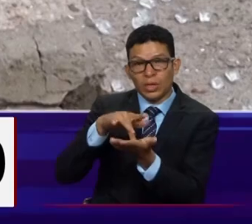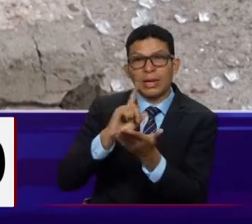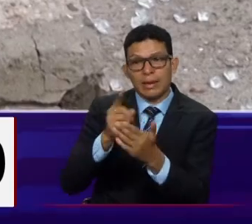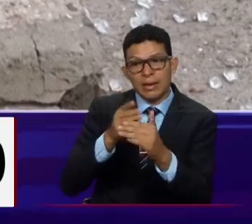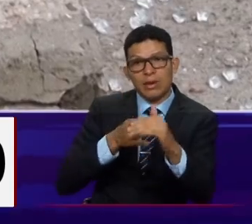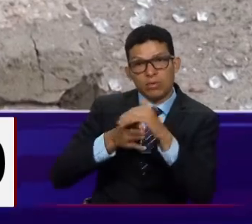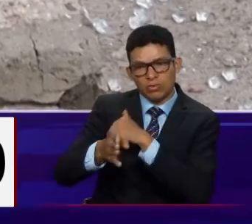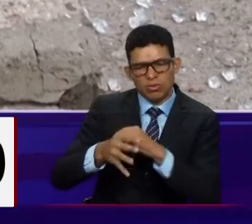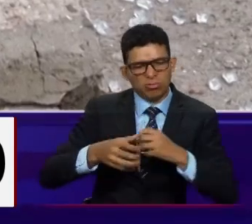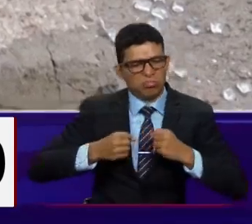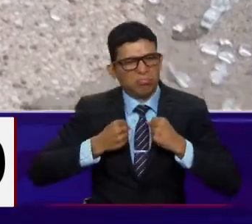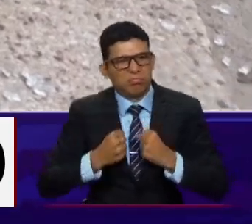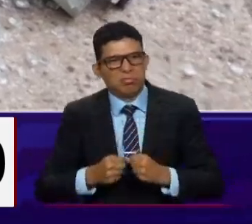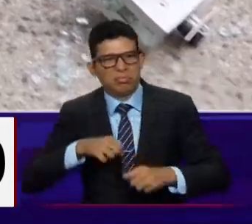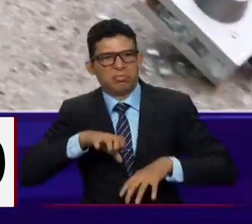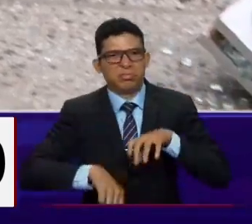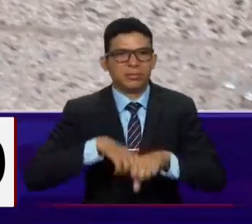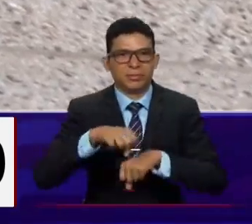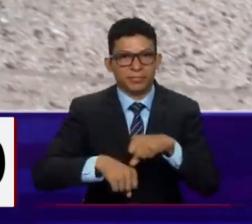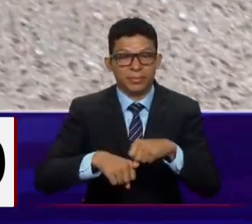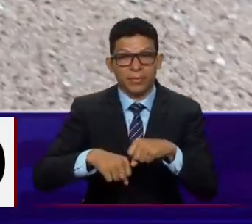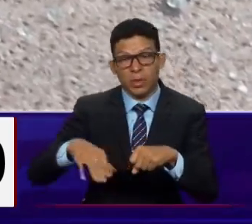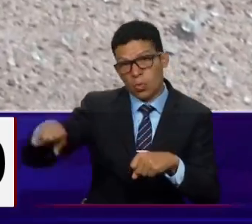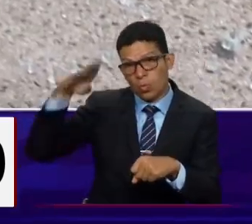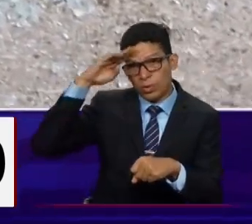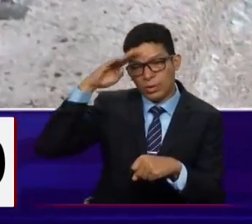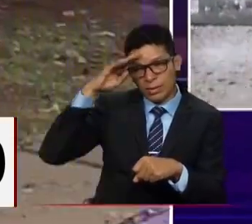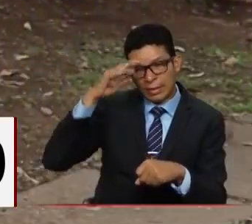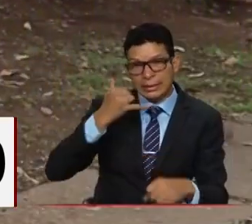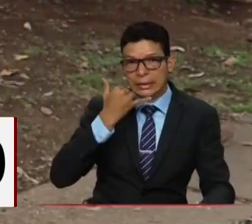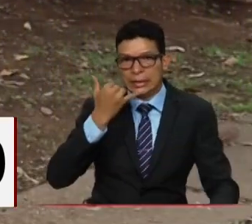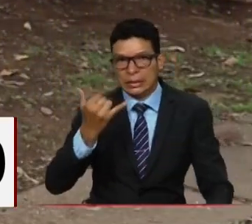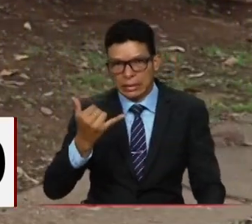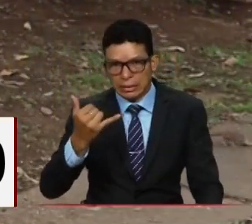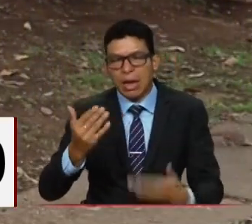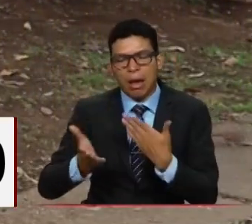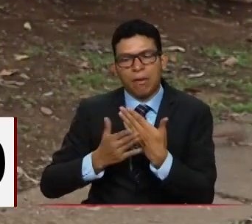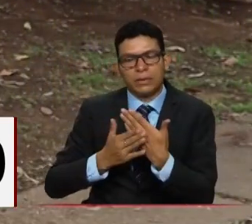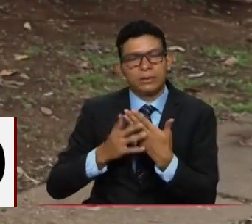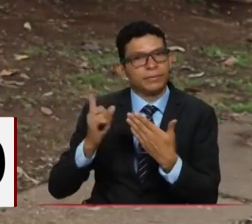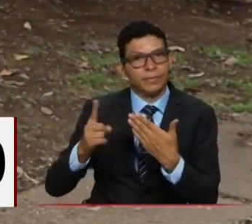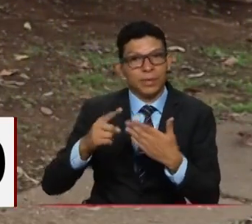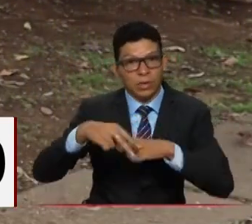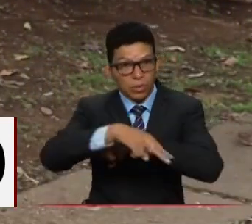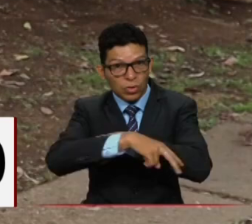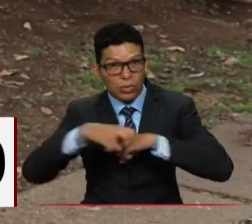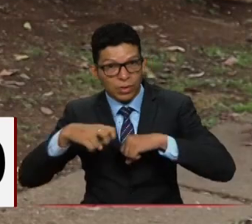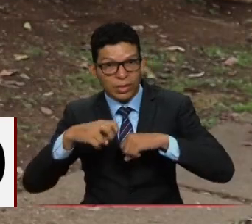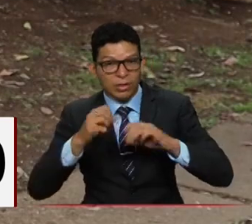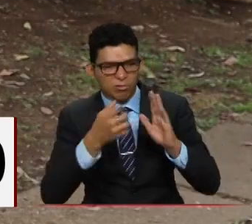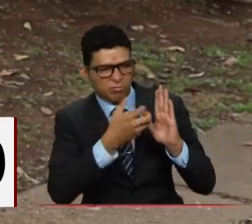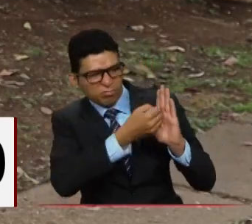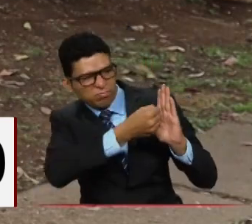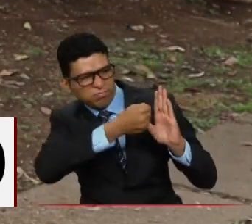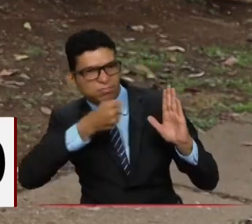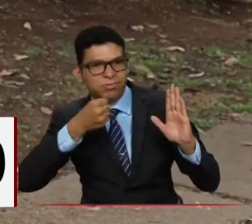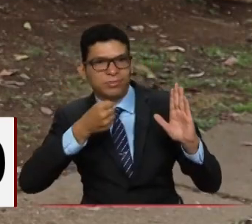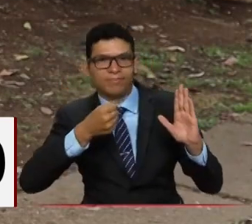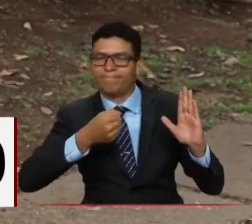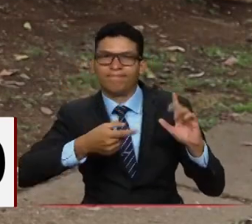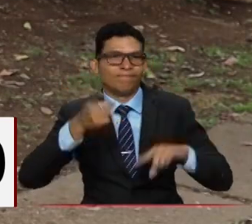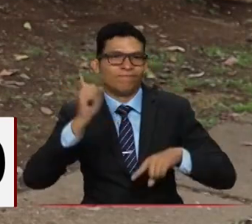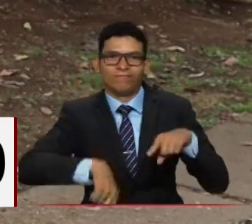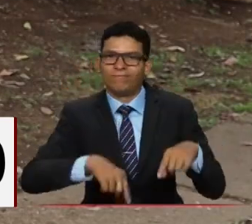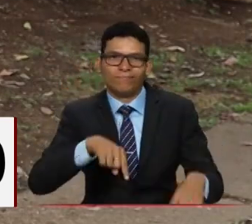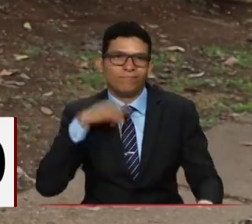entrar a la fuerza nos comunicamos con la policía y nos informaron que los delincuentes no alcanzaron a abrir la bóveda por lo que no habrían